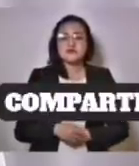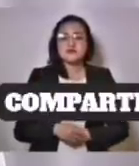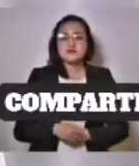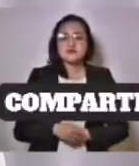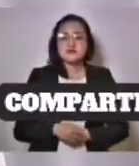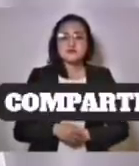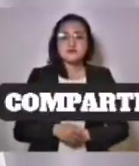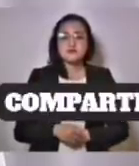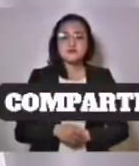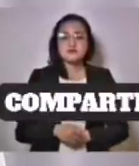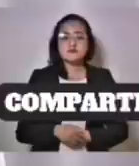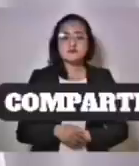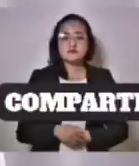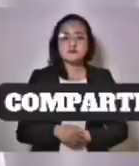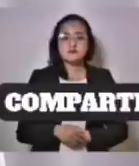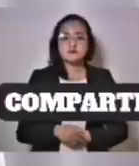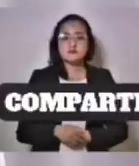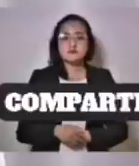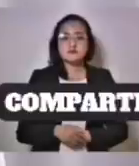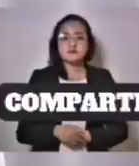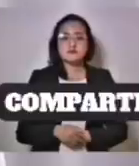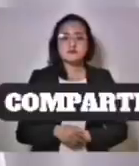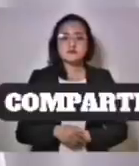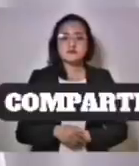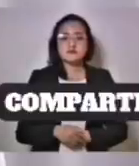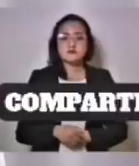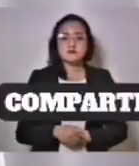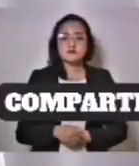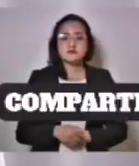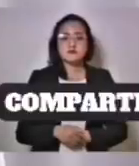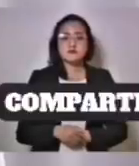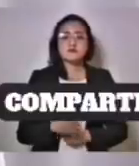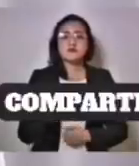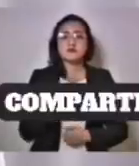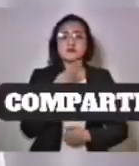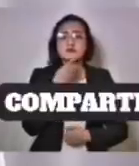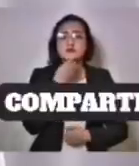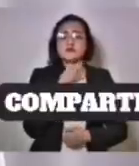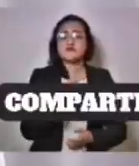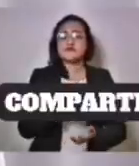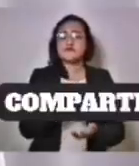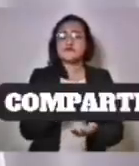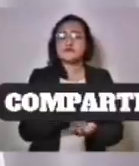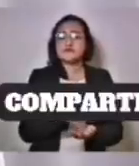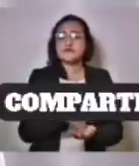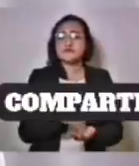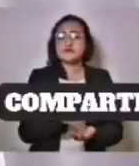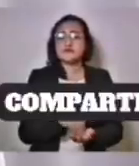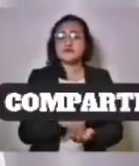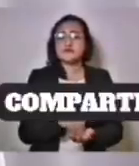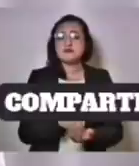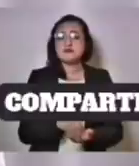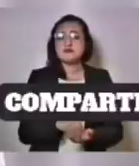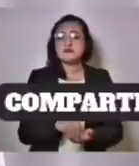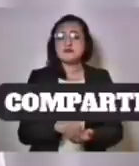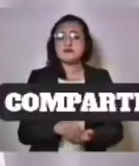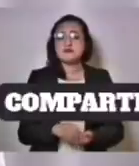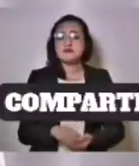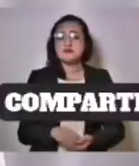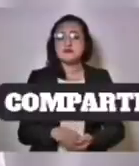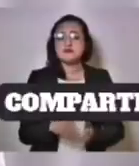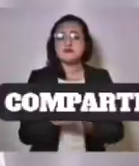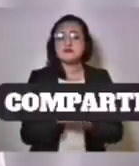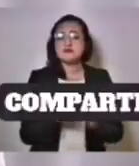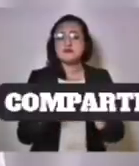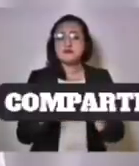es decretar el término del ciclo